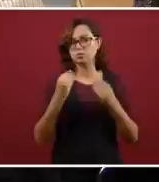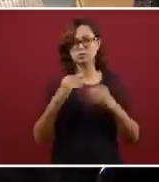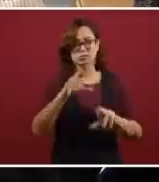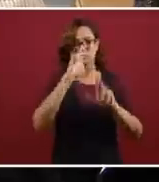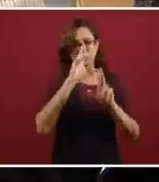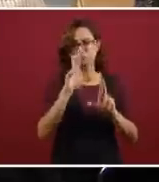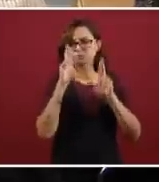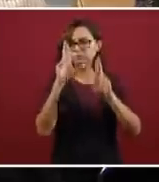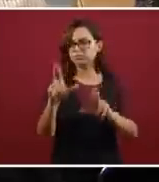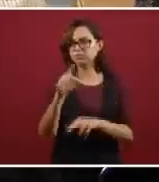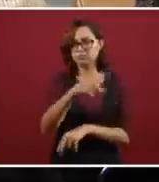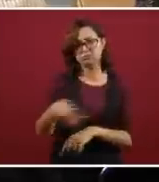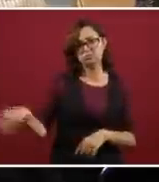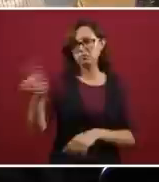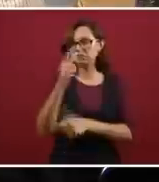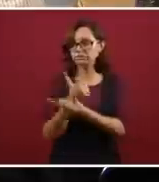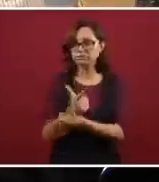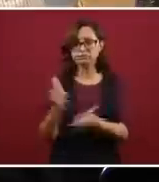el derecho a disentir,